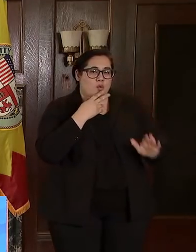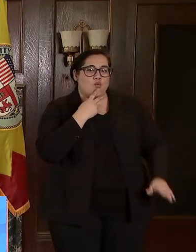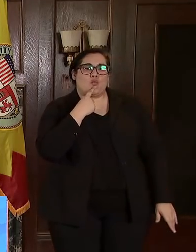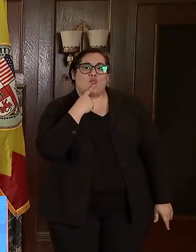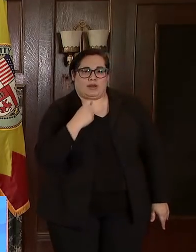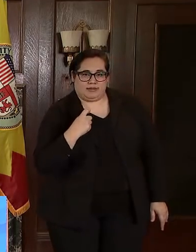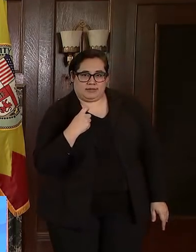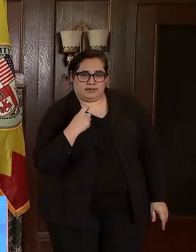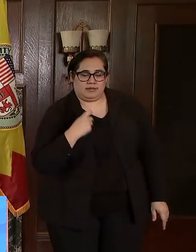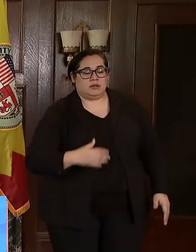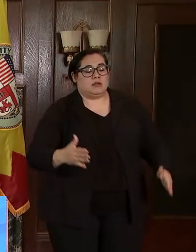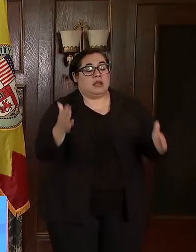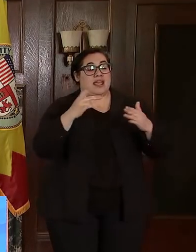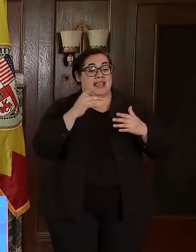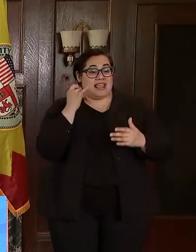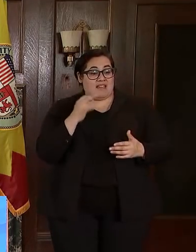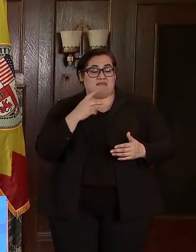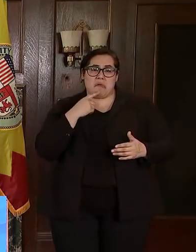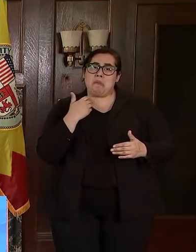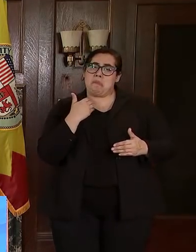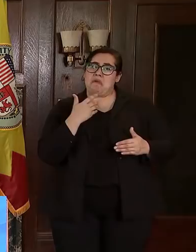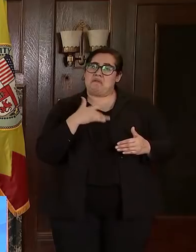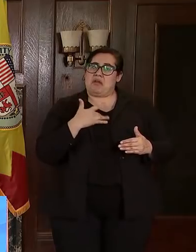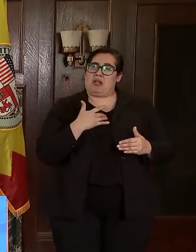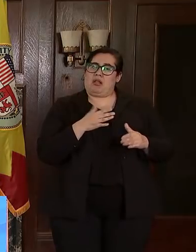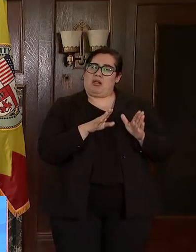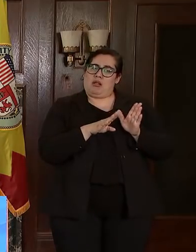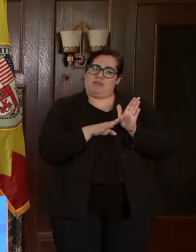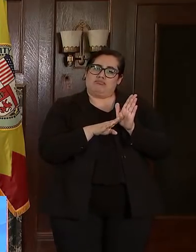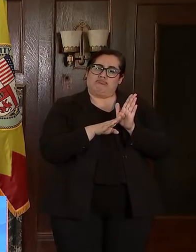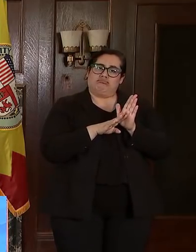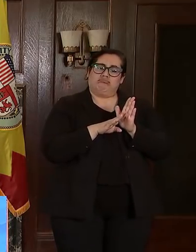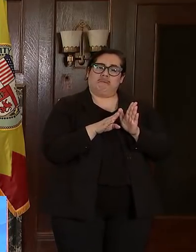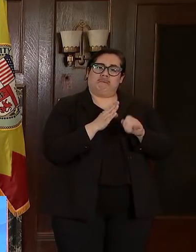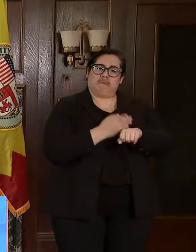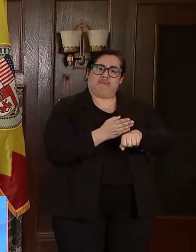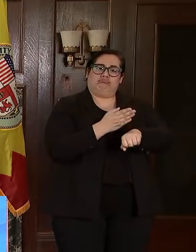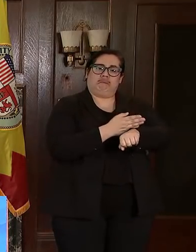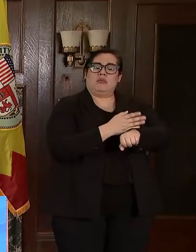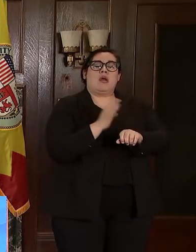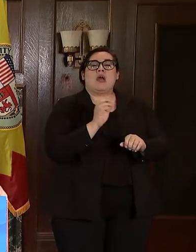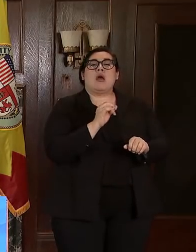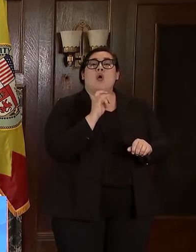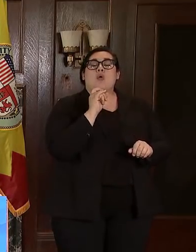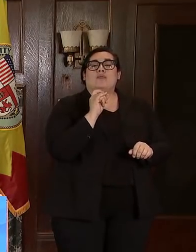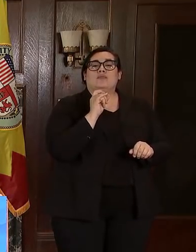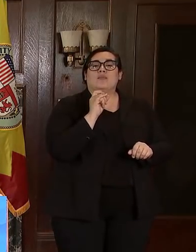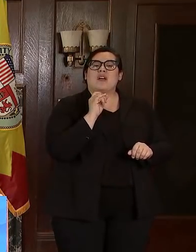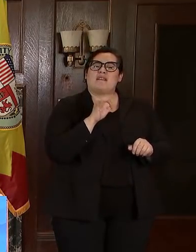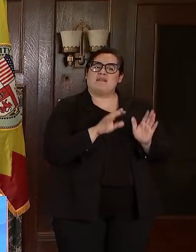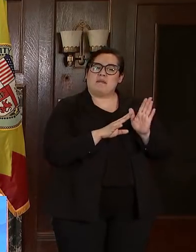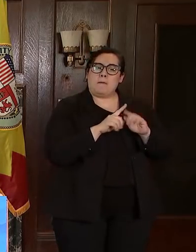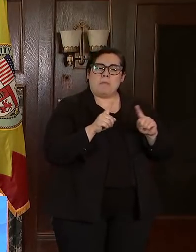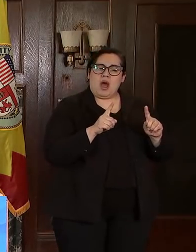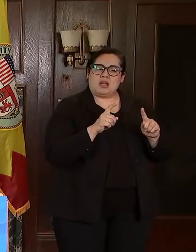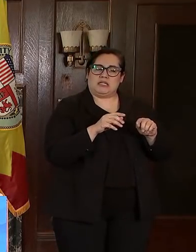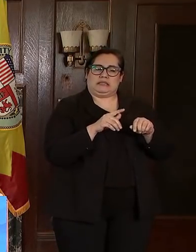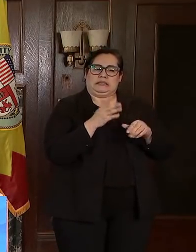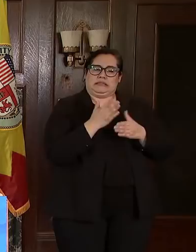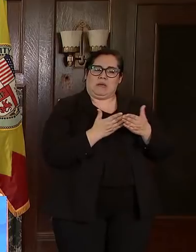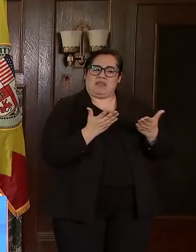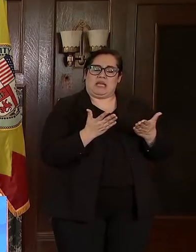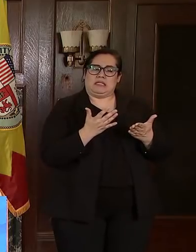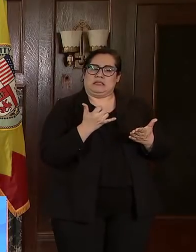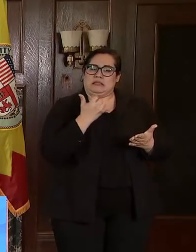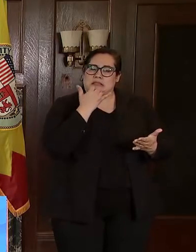rojo. Si muestran que estamos moviendo en la dirección equivocada y que tenemos que frenar actividades